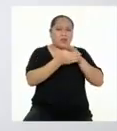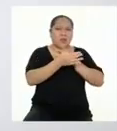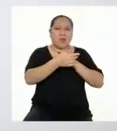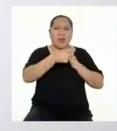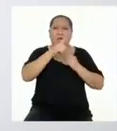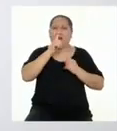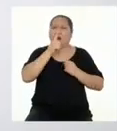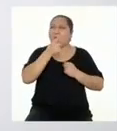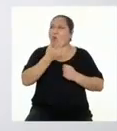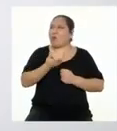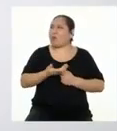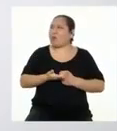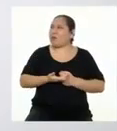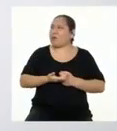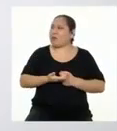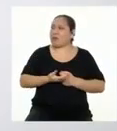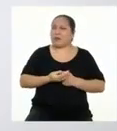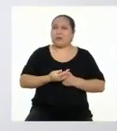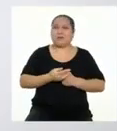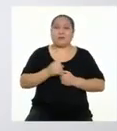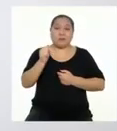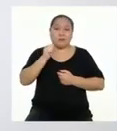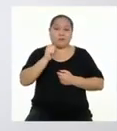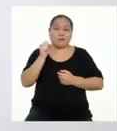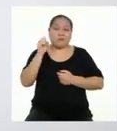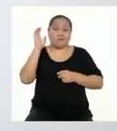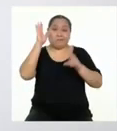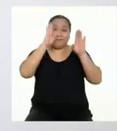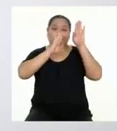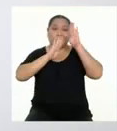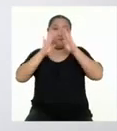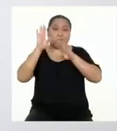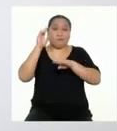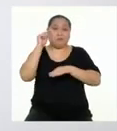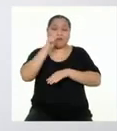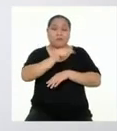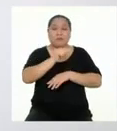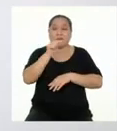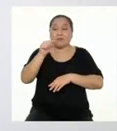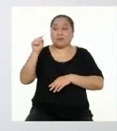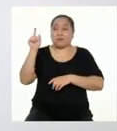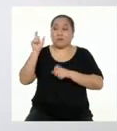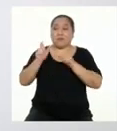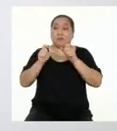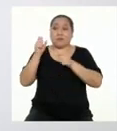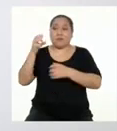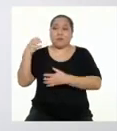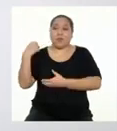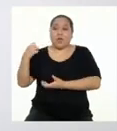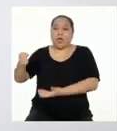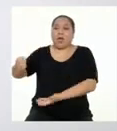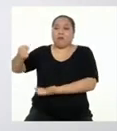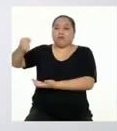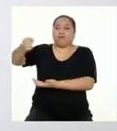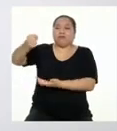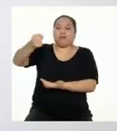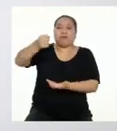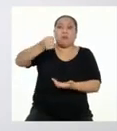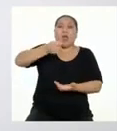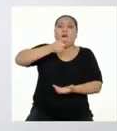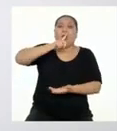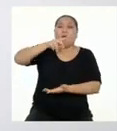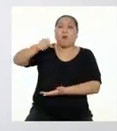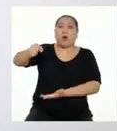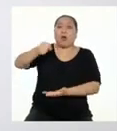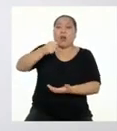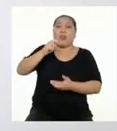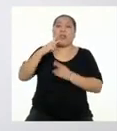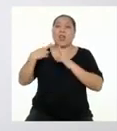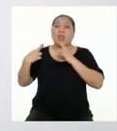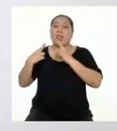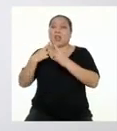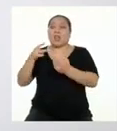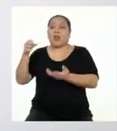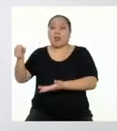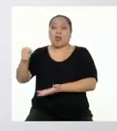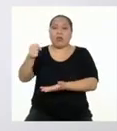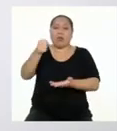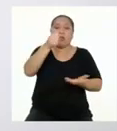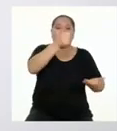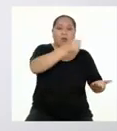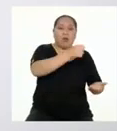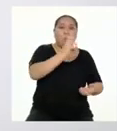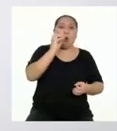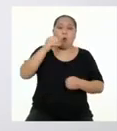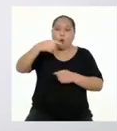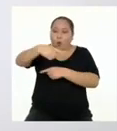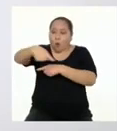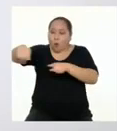potable. Claro, es preocupante porque aquellas personas deben cargar agua desde el río o un pozo hasta sus casas